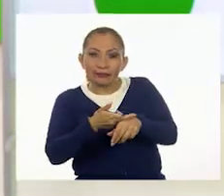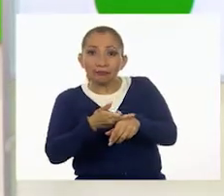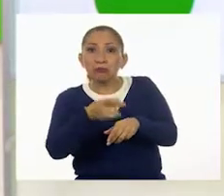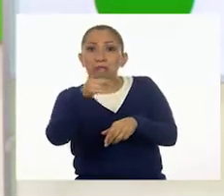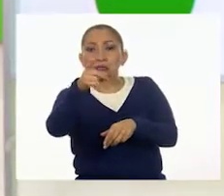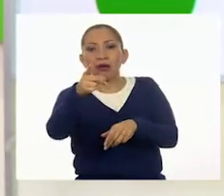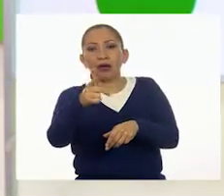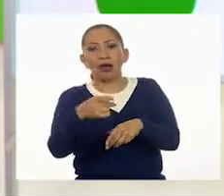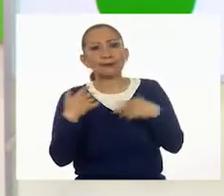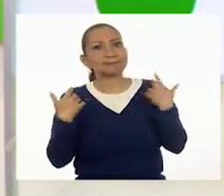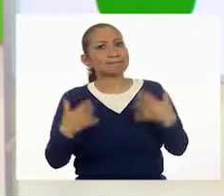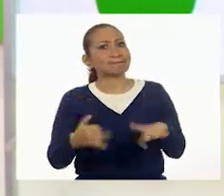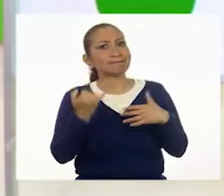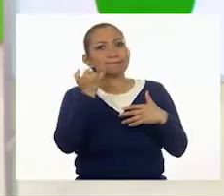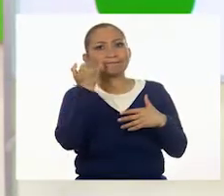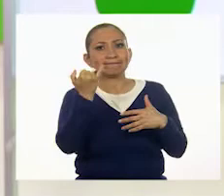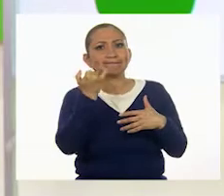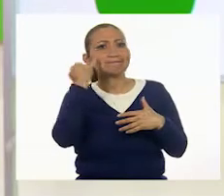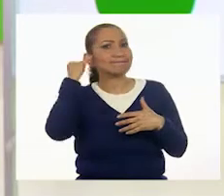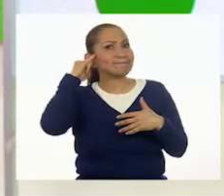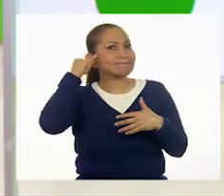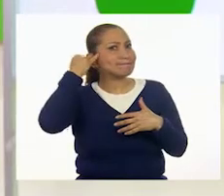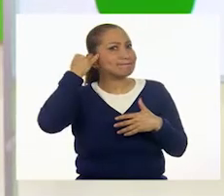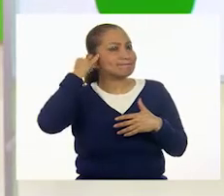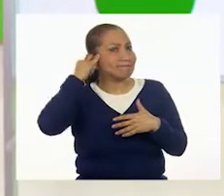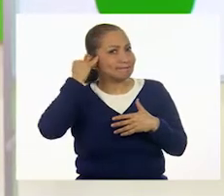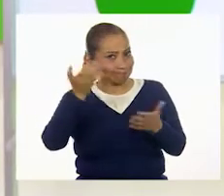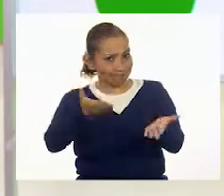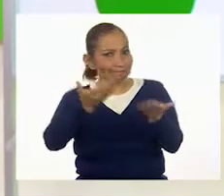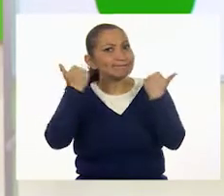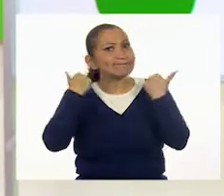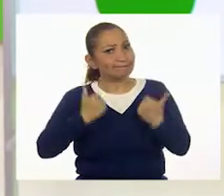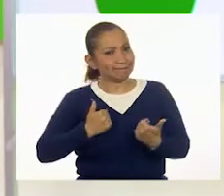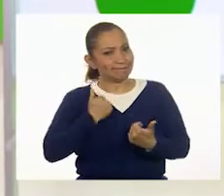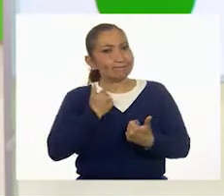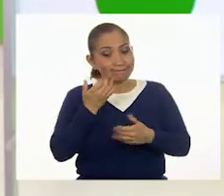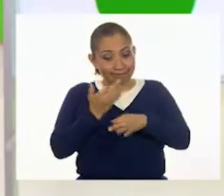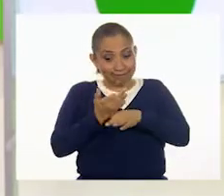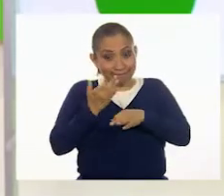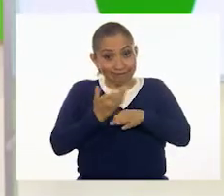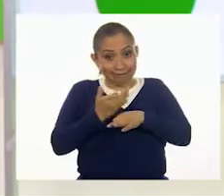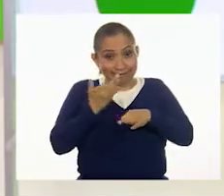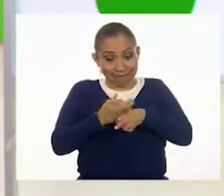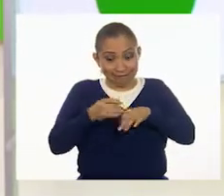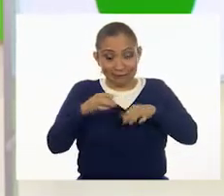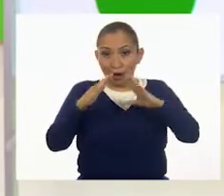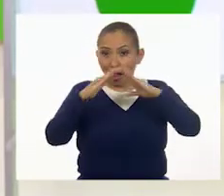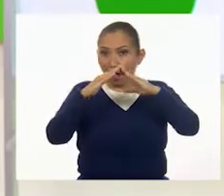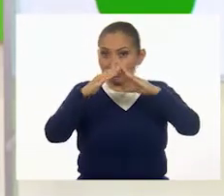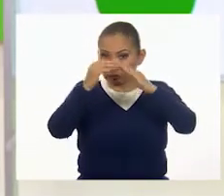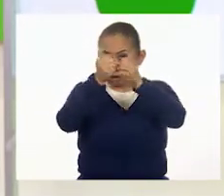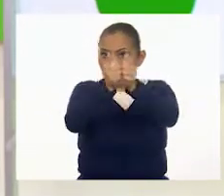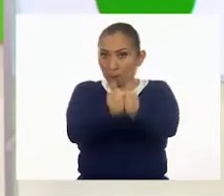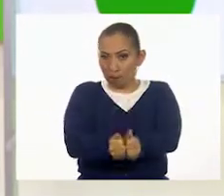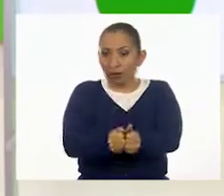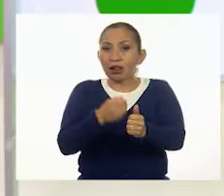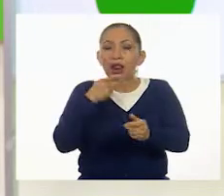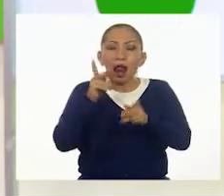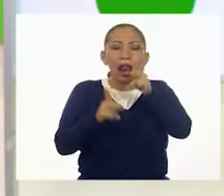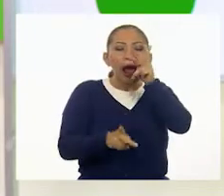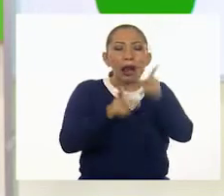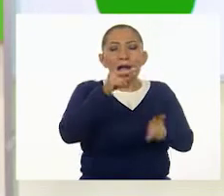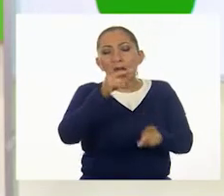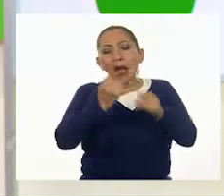si tienes la fortuna de hablar una lengua indígena, ¿por qué no aprovechas este momento que seguimos en casa para practicarla